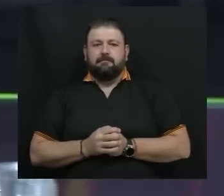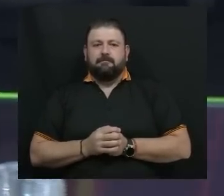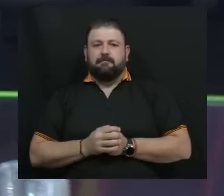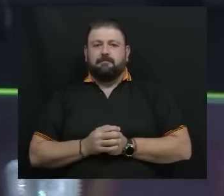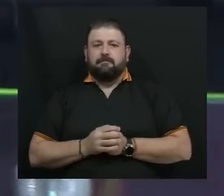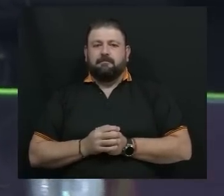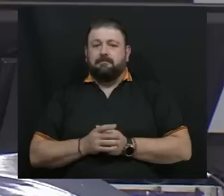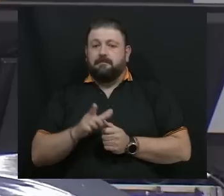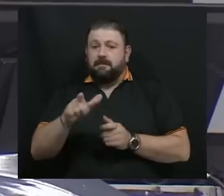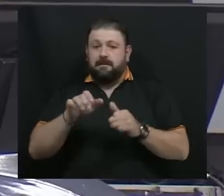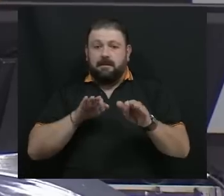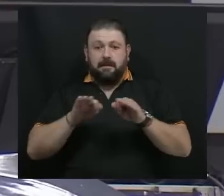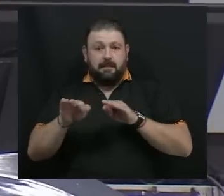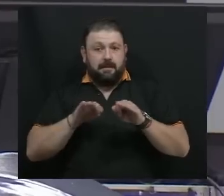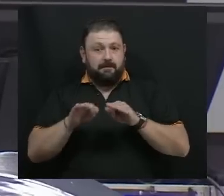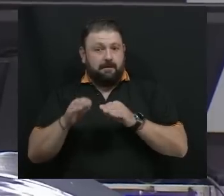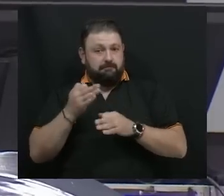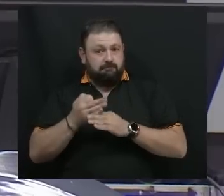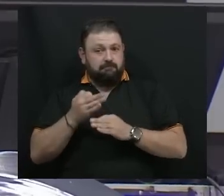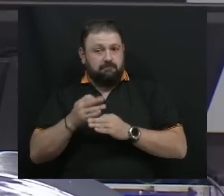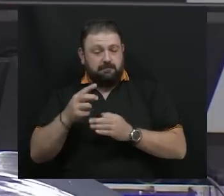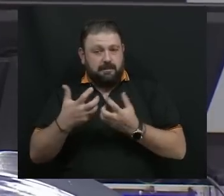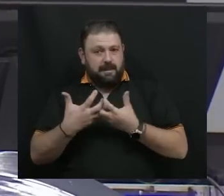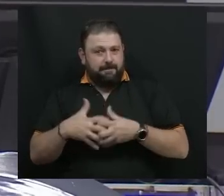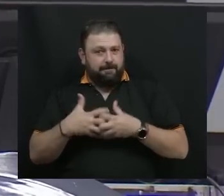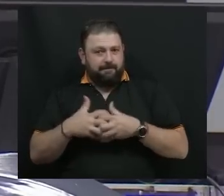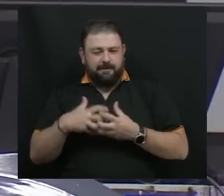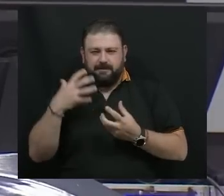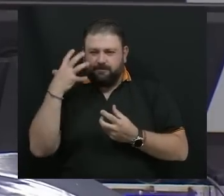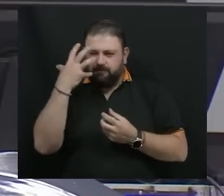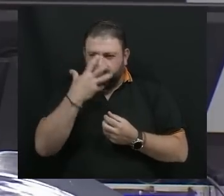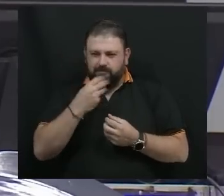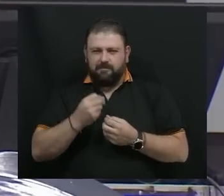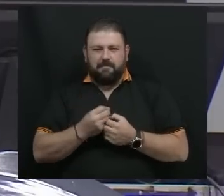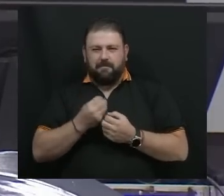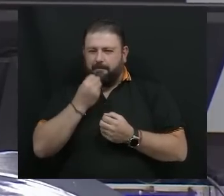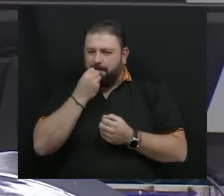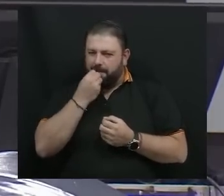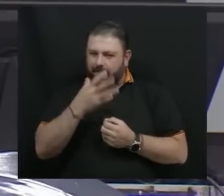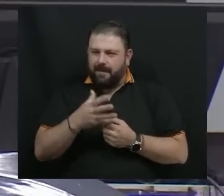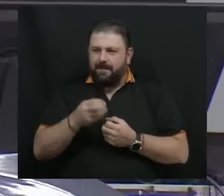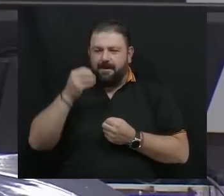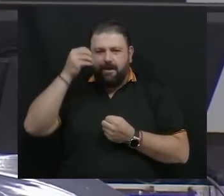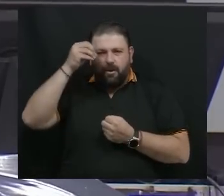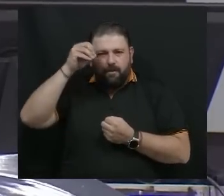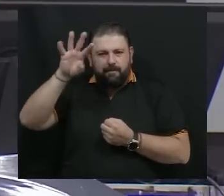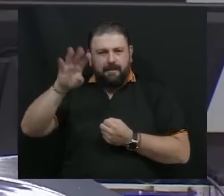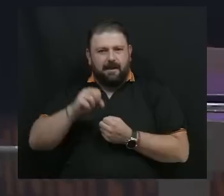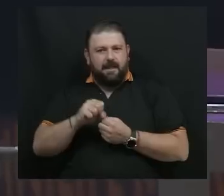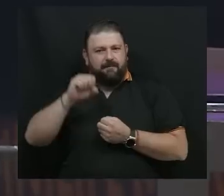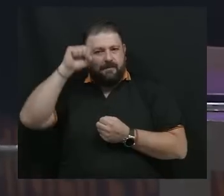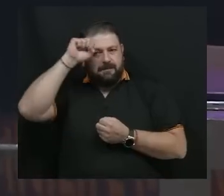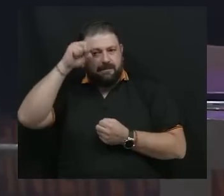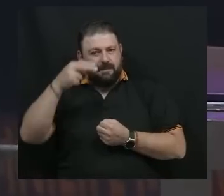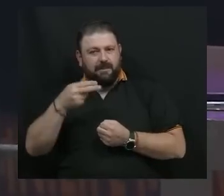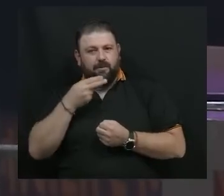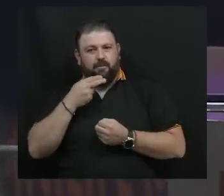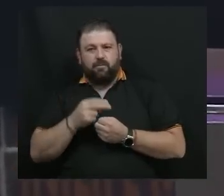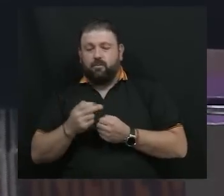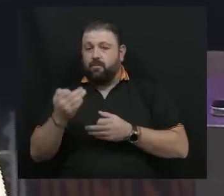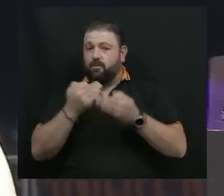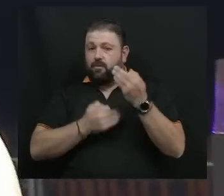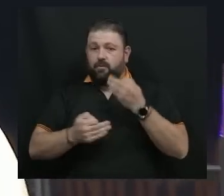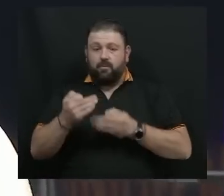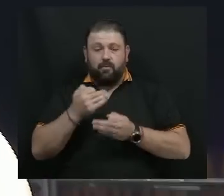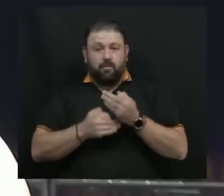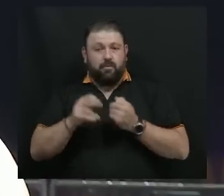Trabajamos con una compañía maravillosa, OmniLife, Seitú, un respaldo enorme, un respaldo